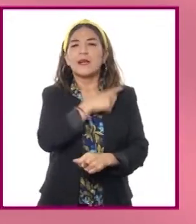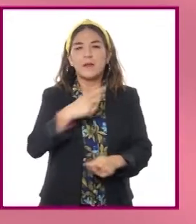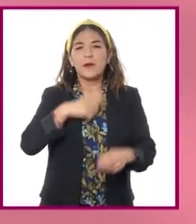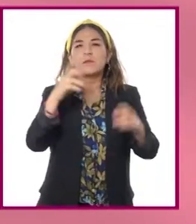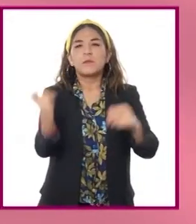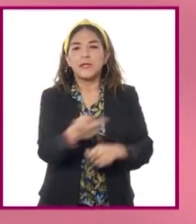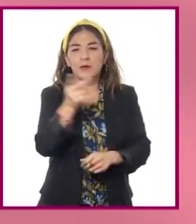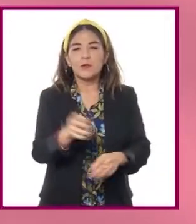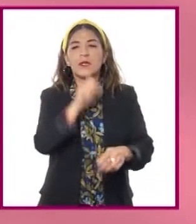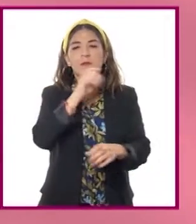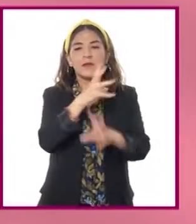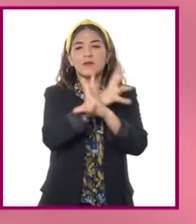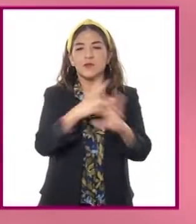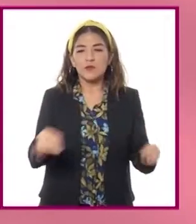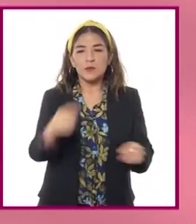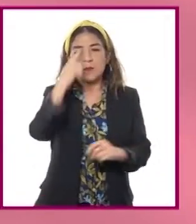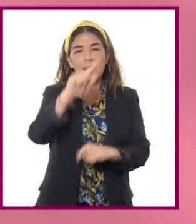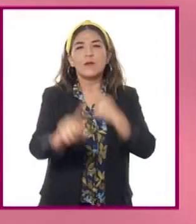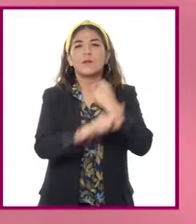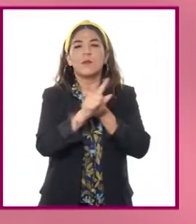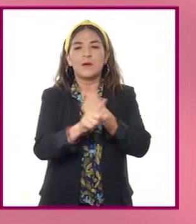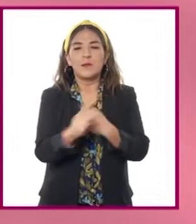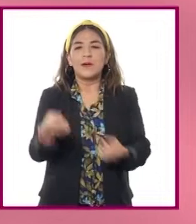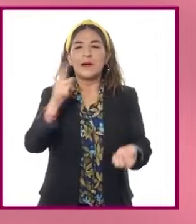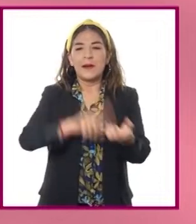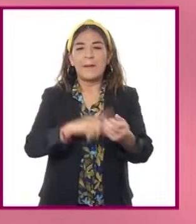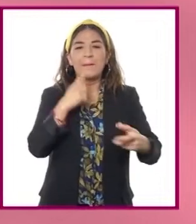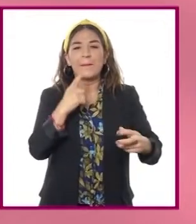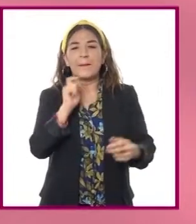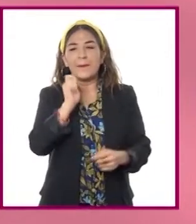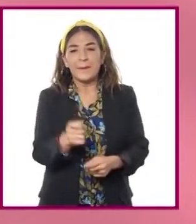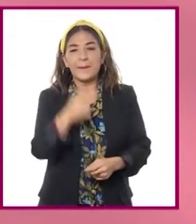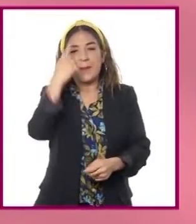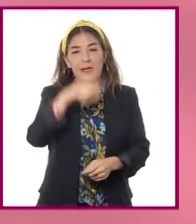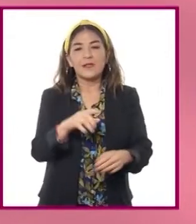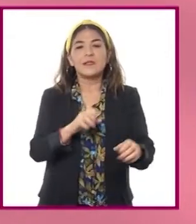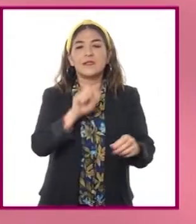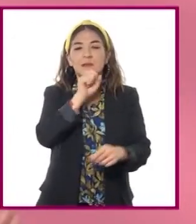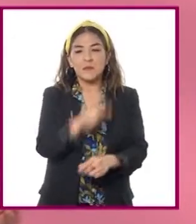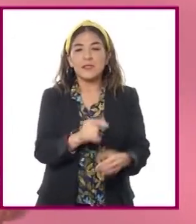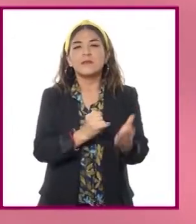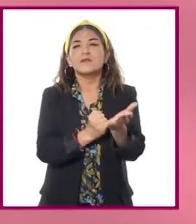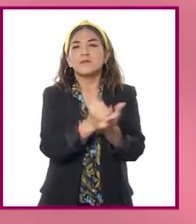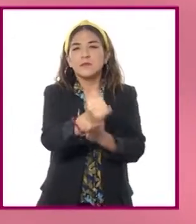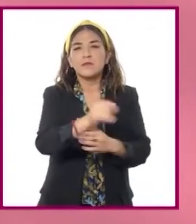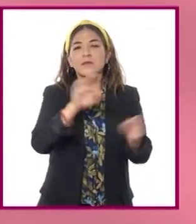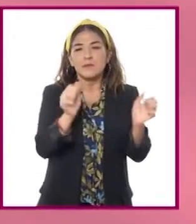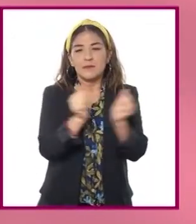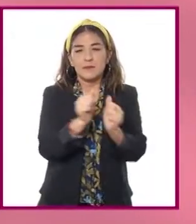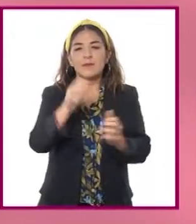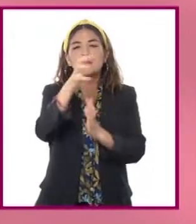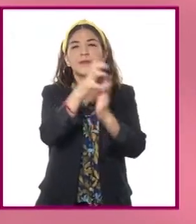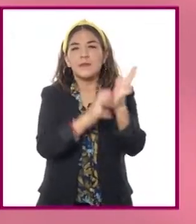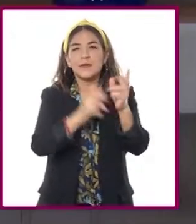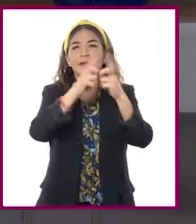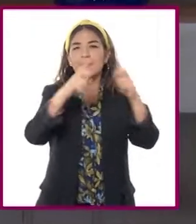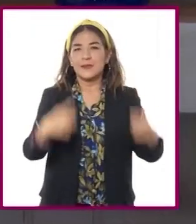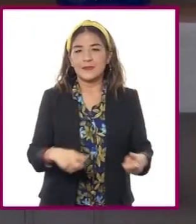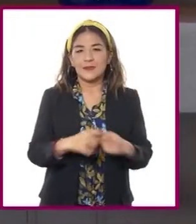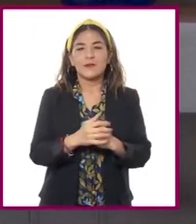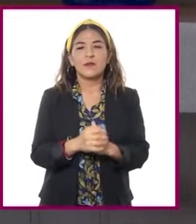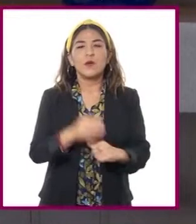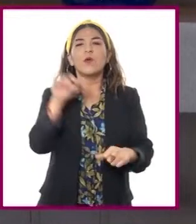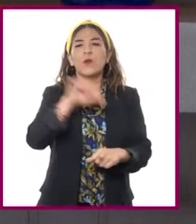de solución a una situación problemática y con ello tomar decisiones que estén relacionadas con el desarrollo sustentable.